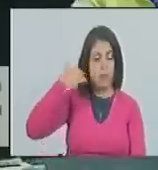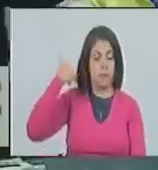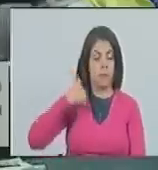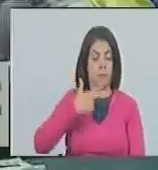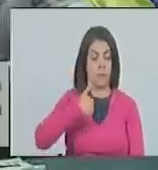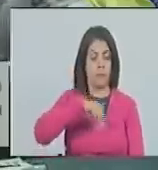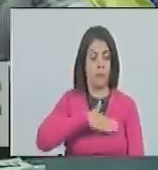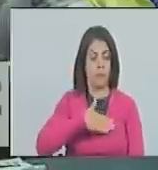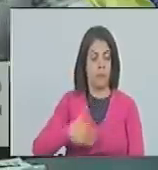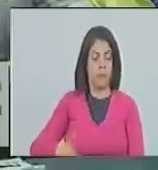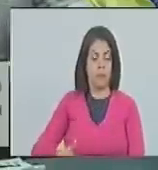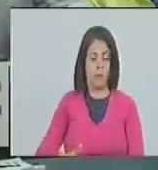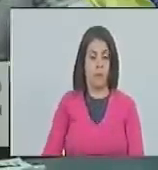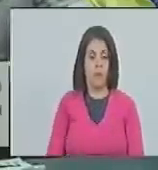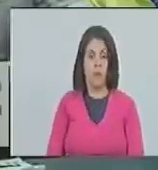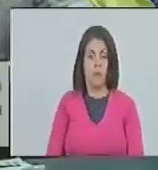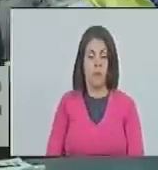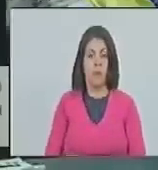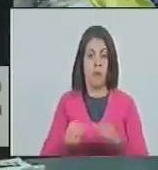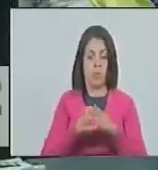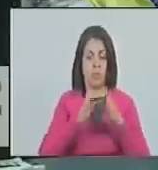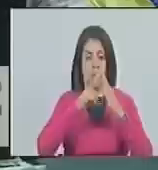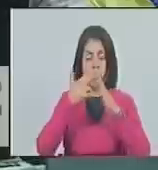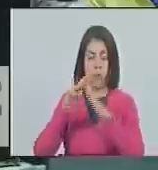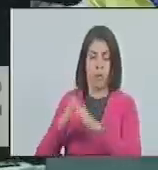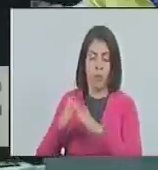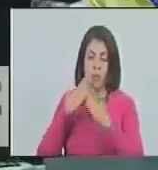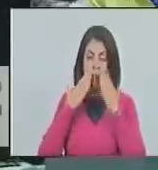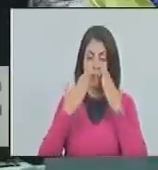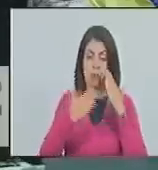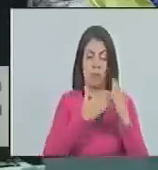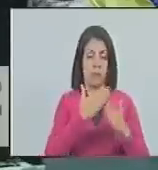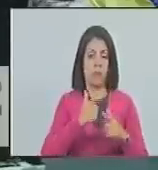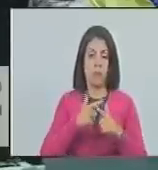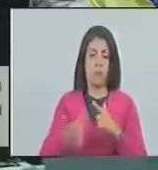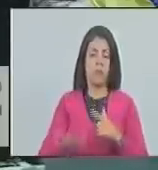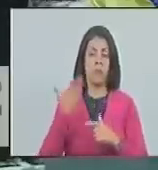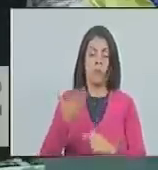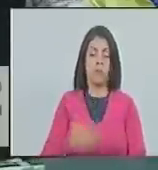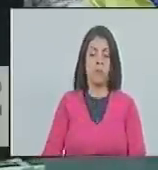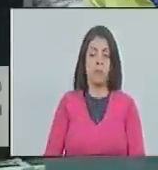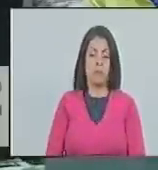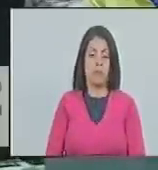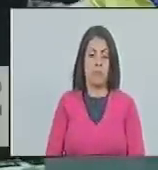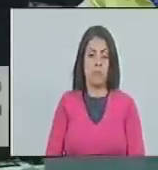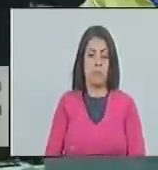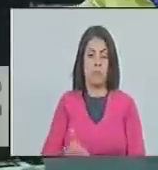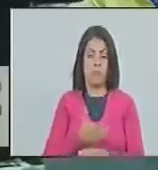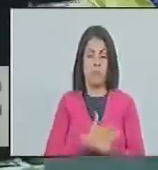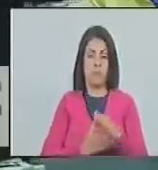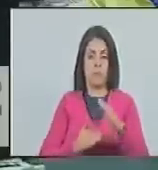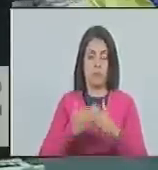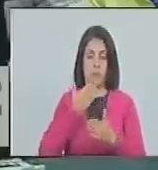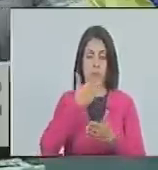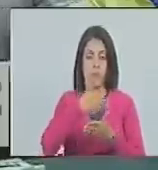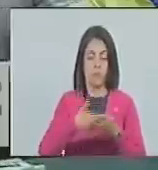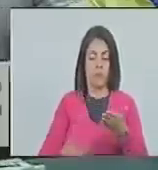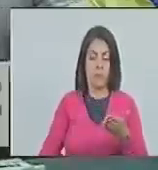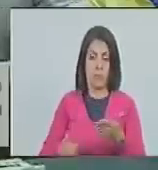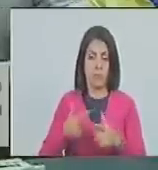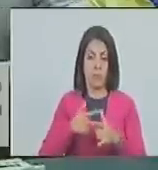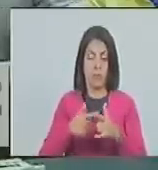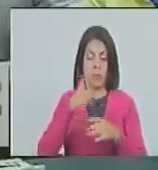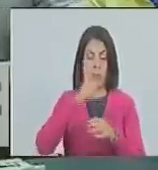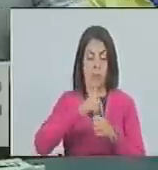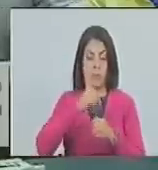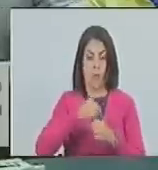nuestro presidente, a los sectores populares. Y aquí hay un dato bien, bien importante, antes de ir a la propuesta, ya termino con este